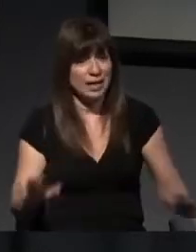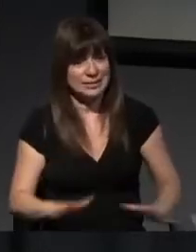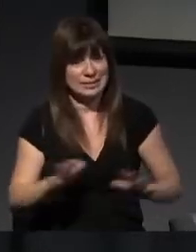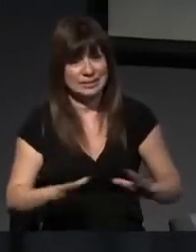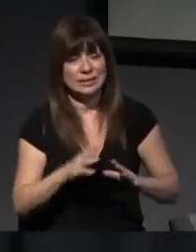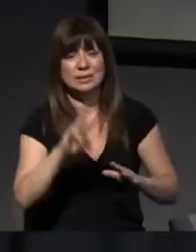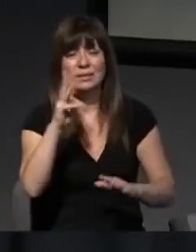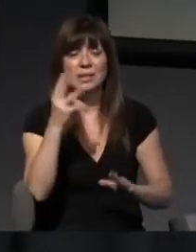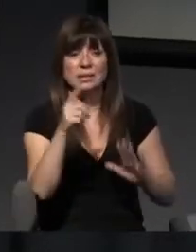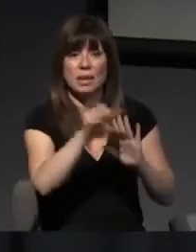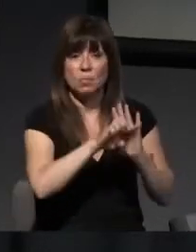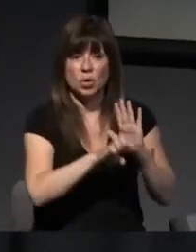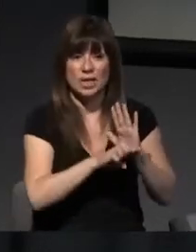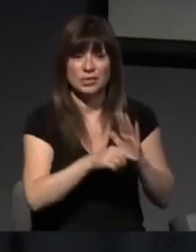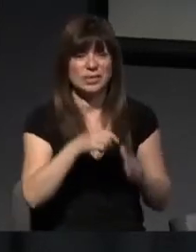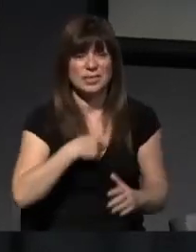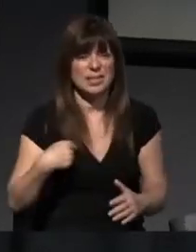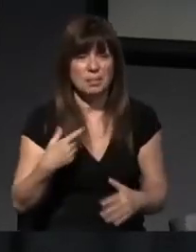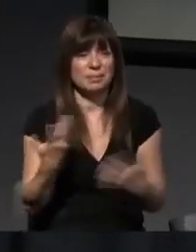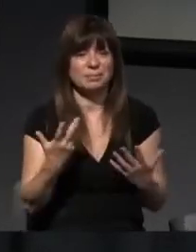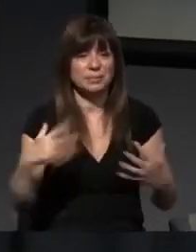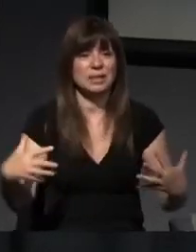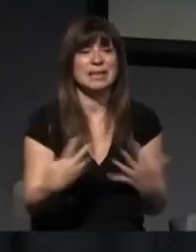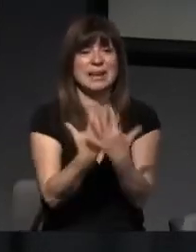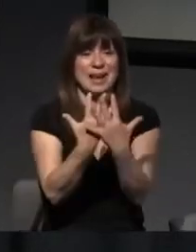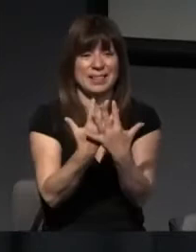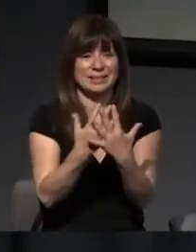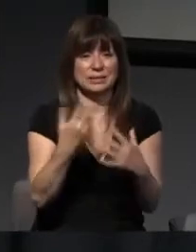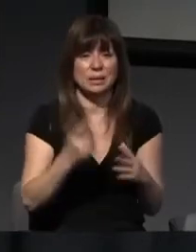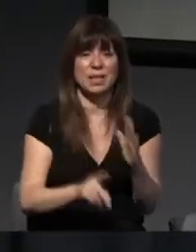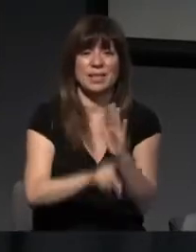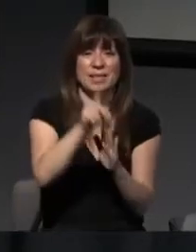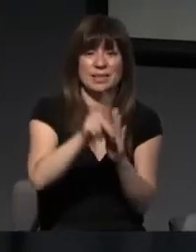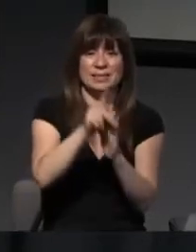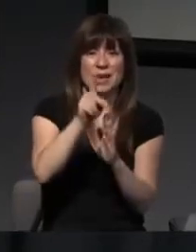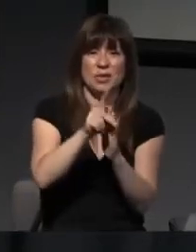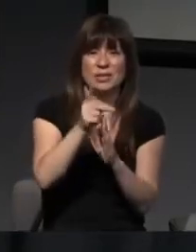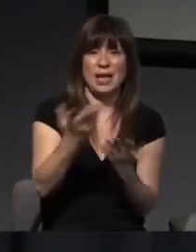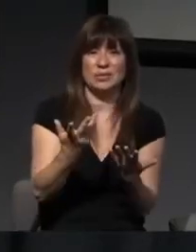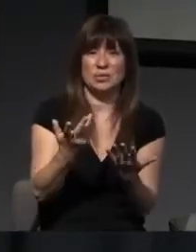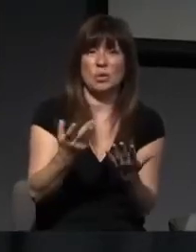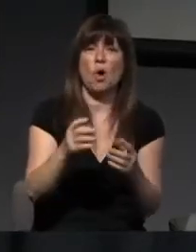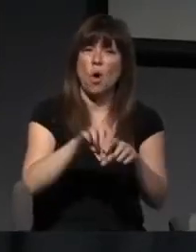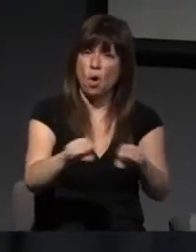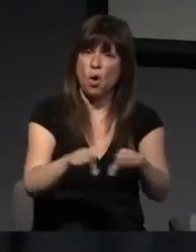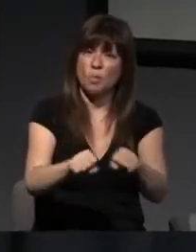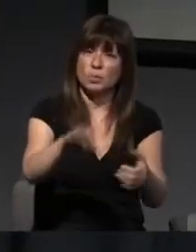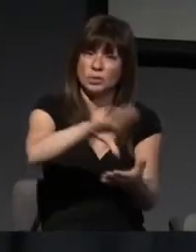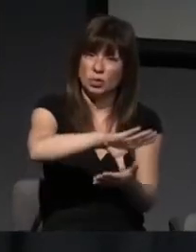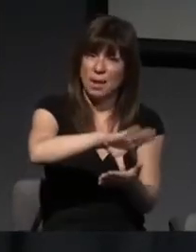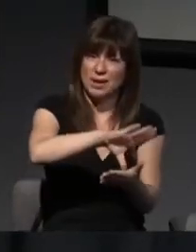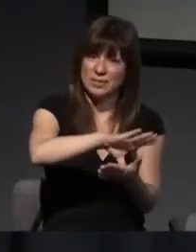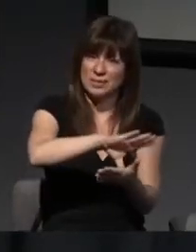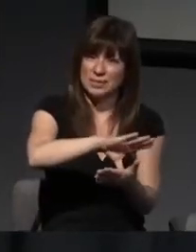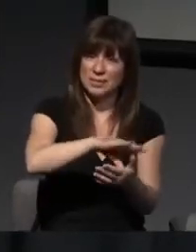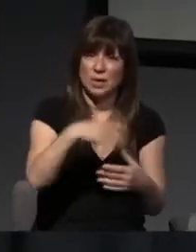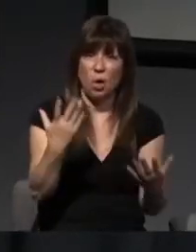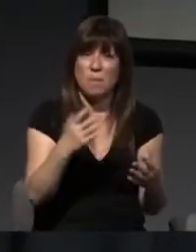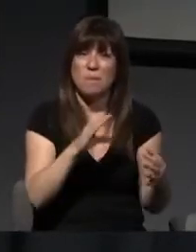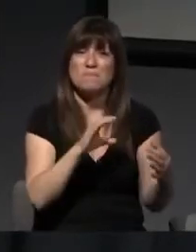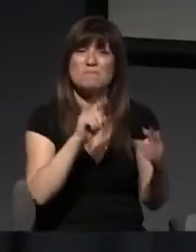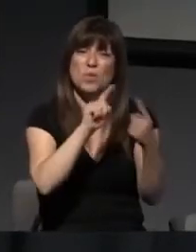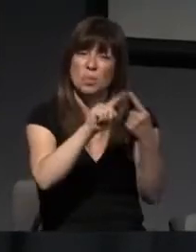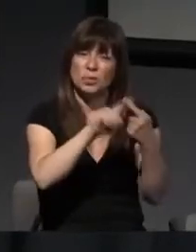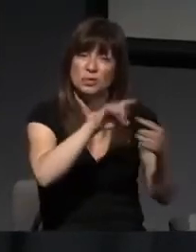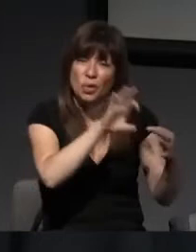tercer proyecto que se llama Redes, que lo estamos desarrollando bajo el paraguas de Compromiso País, que básicamente tiene el propósito de conectar a esos